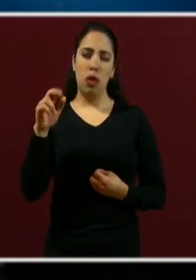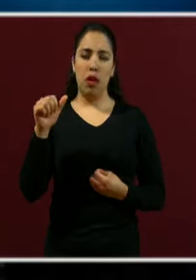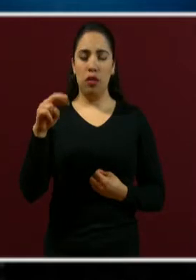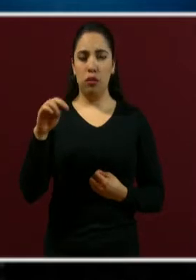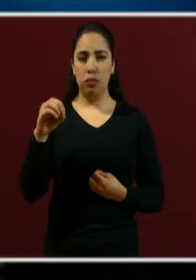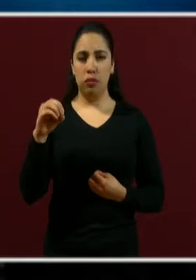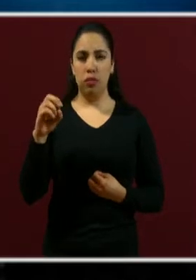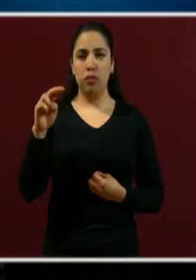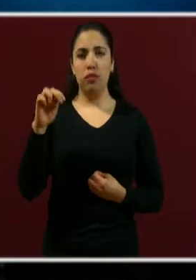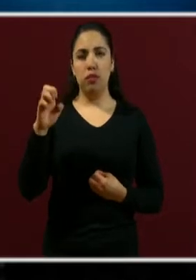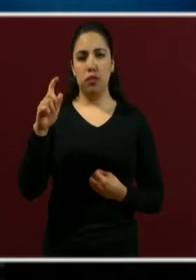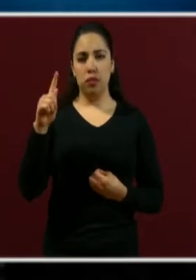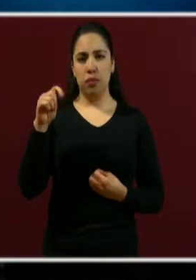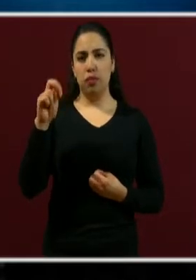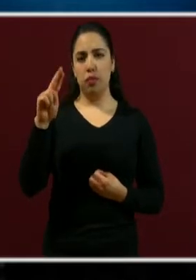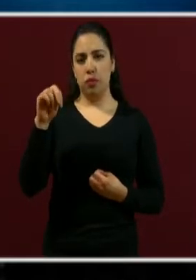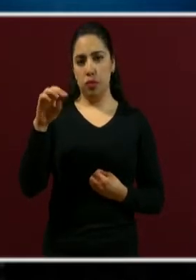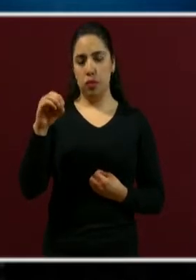conforman.